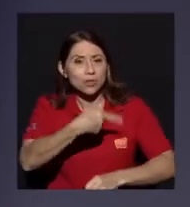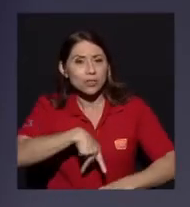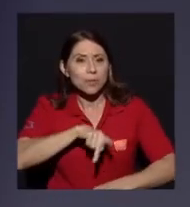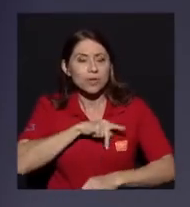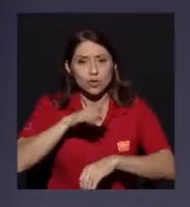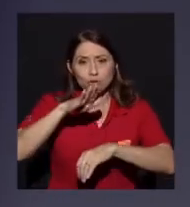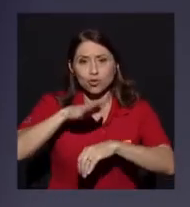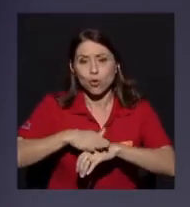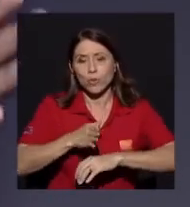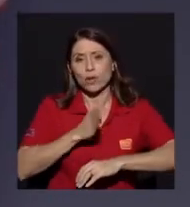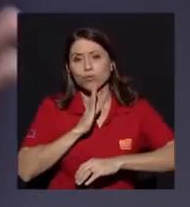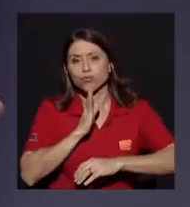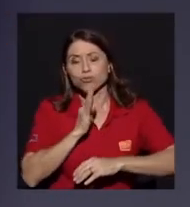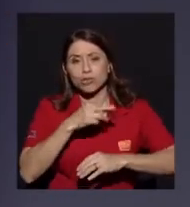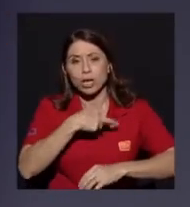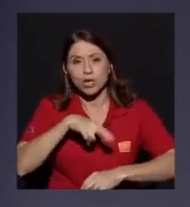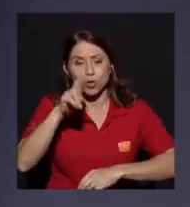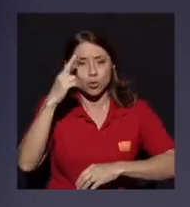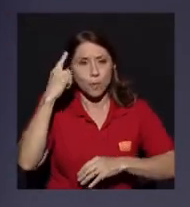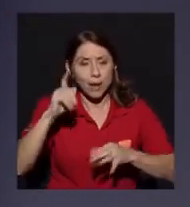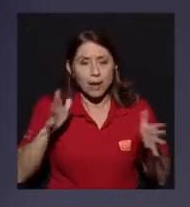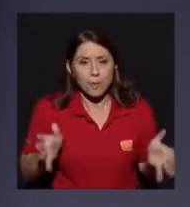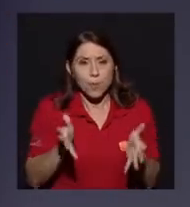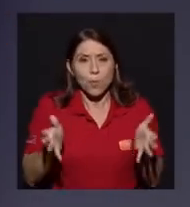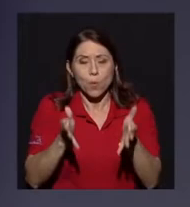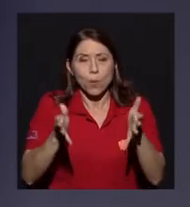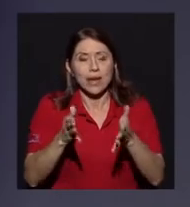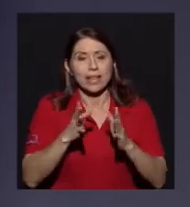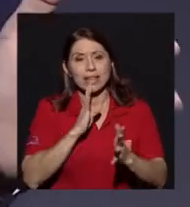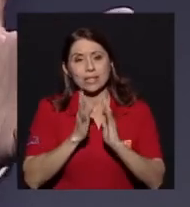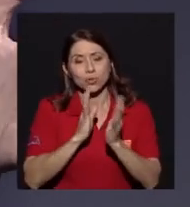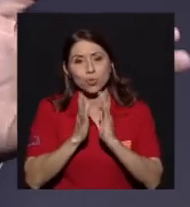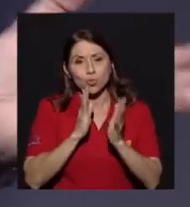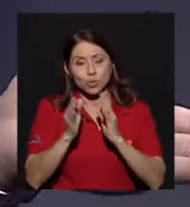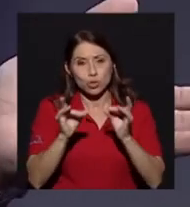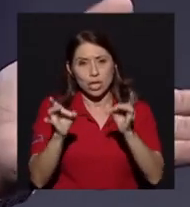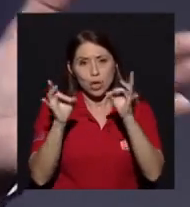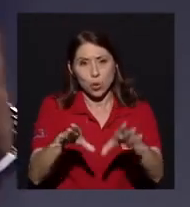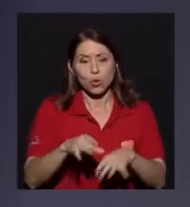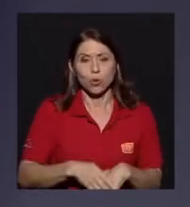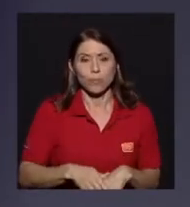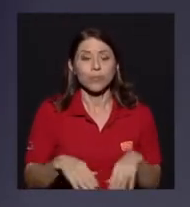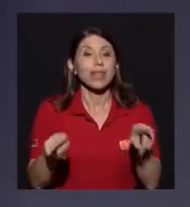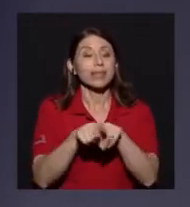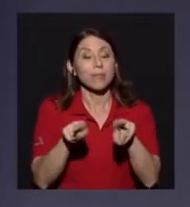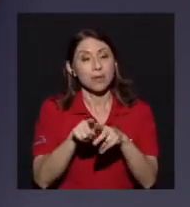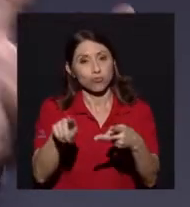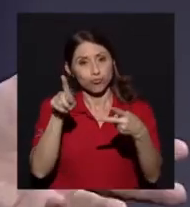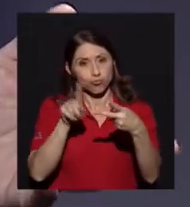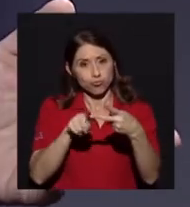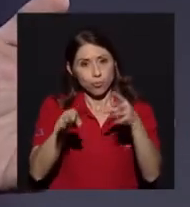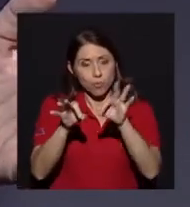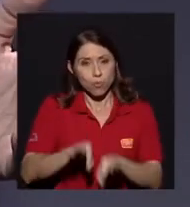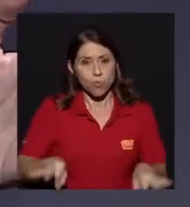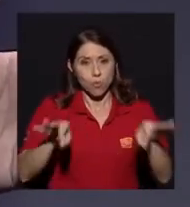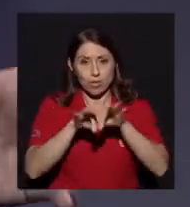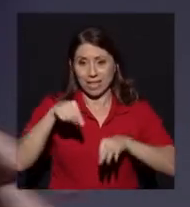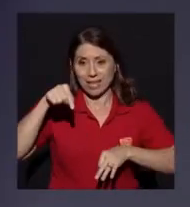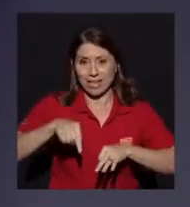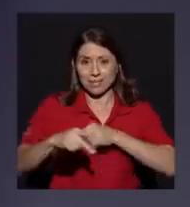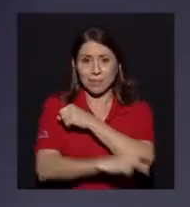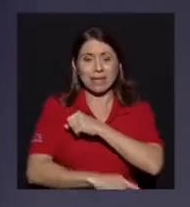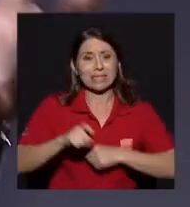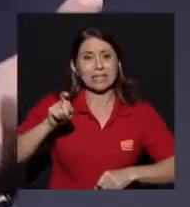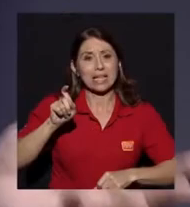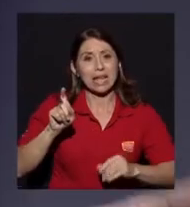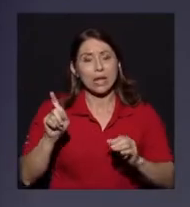discurso religioso para promover discursos de odio lo otro que es muy importante de mi óptica es que este país le urge tener un estado laico y